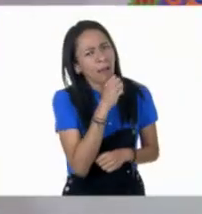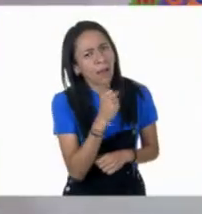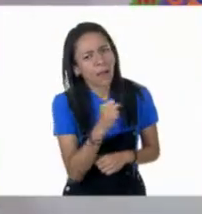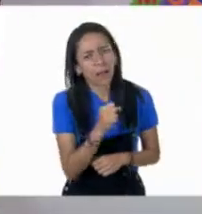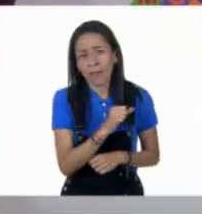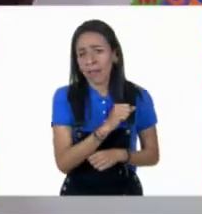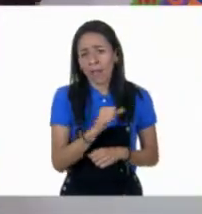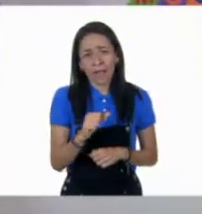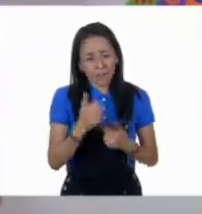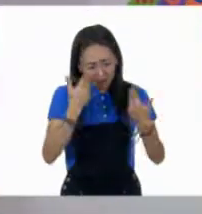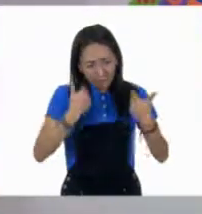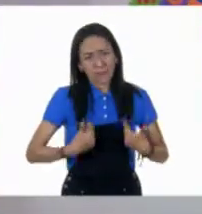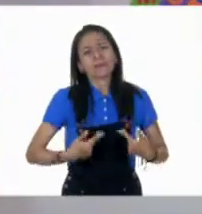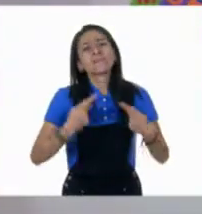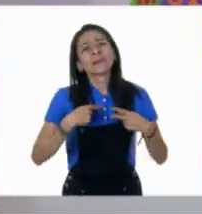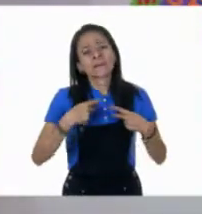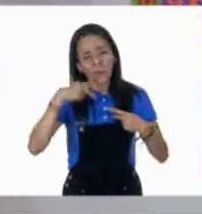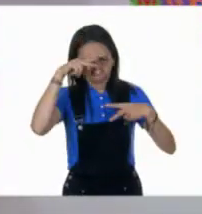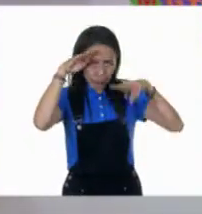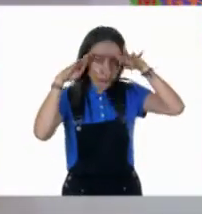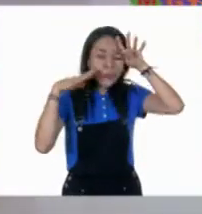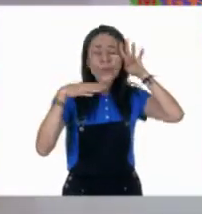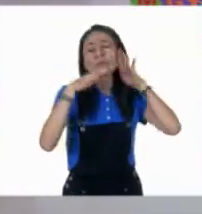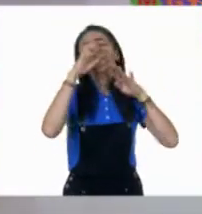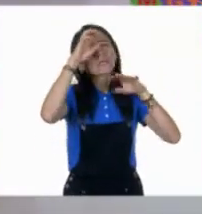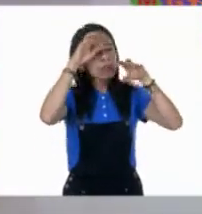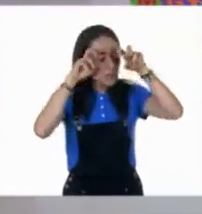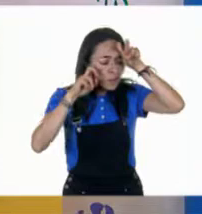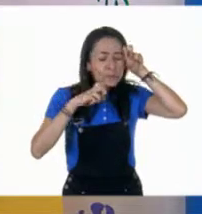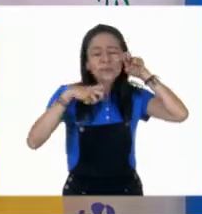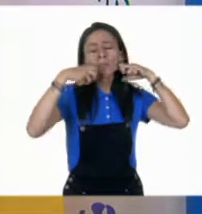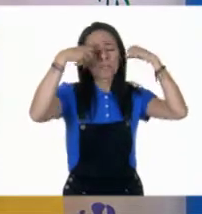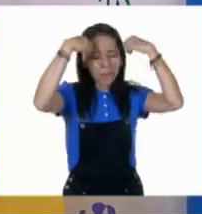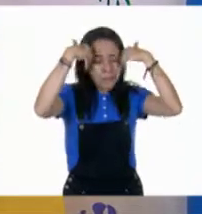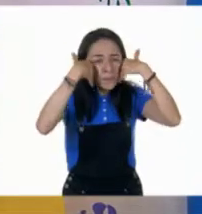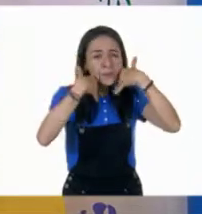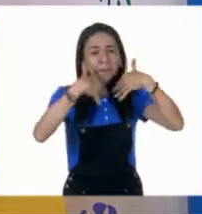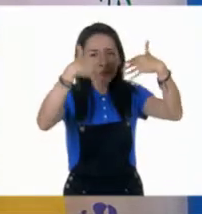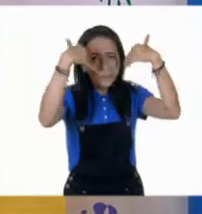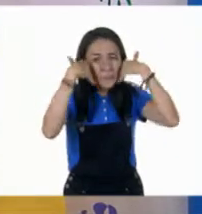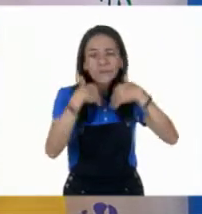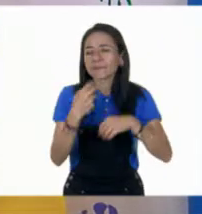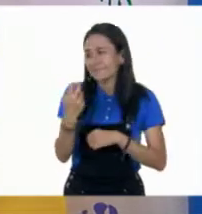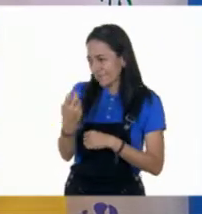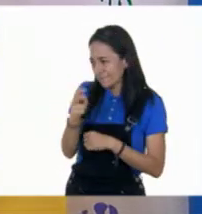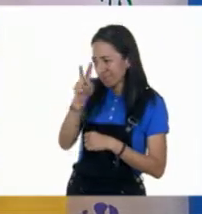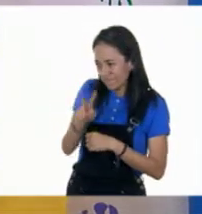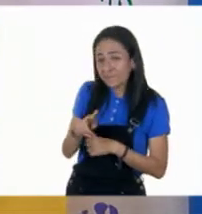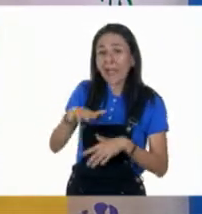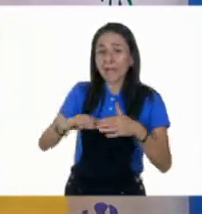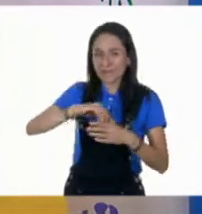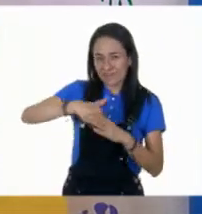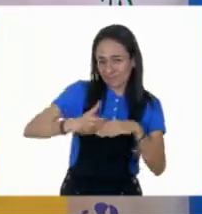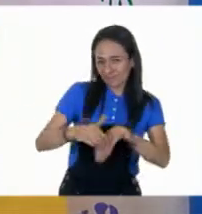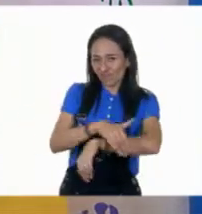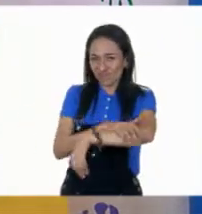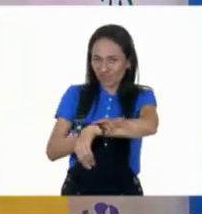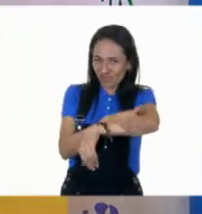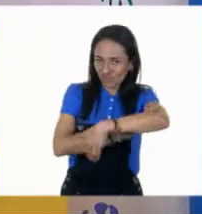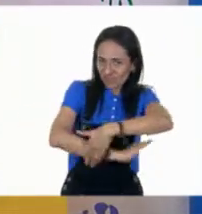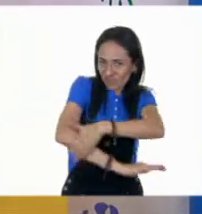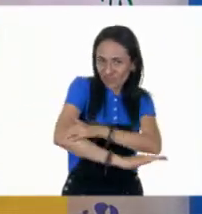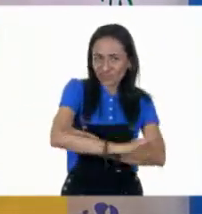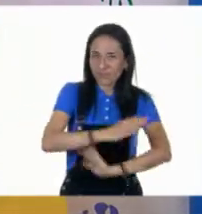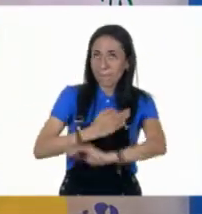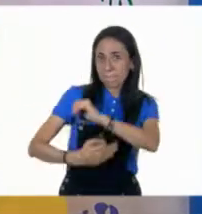sudamos, a mar y se a chorros. Por supuesto. Incluso a veces nos tenemos que poner un poquito de bloqueador en nuestro cuerpo porque el